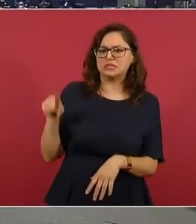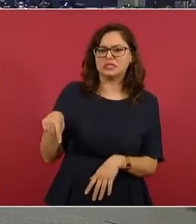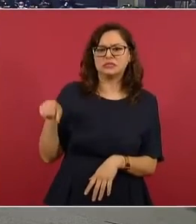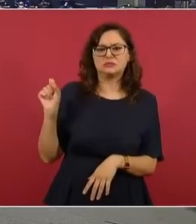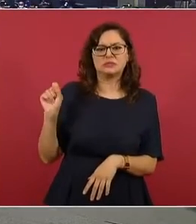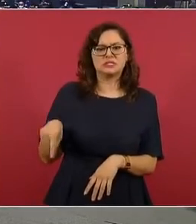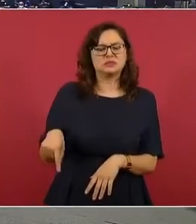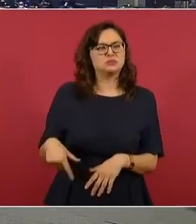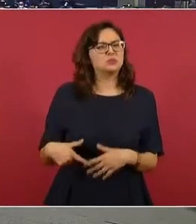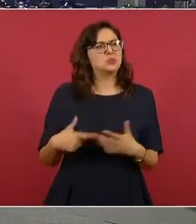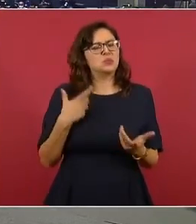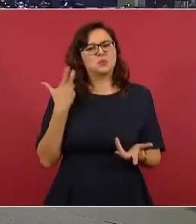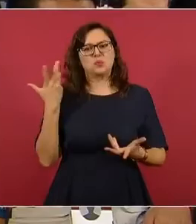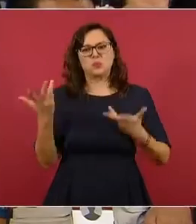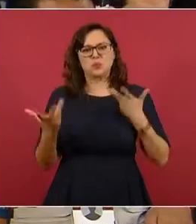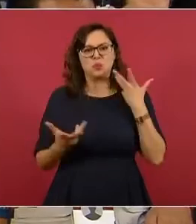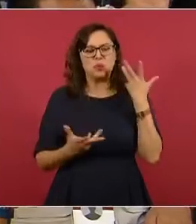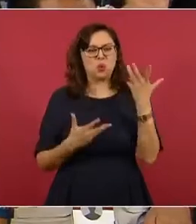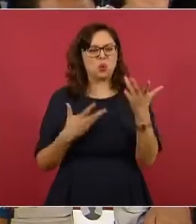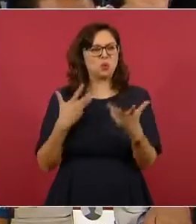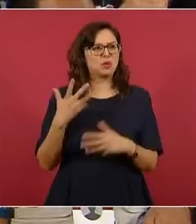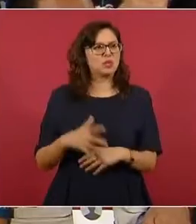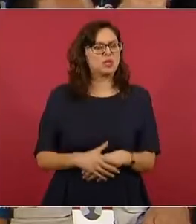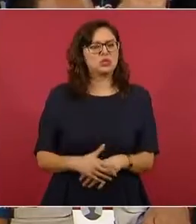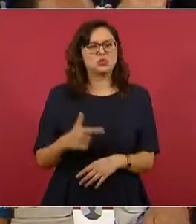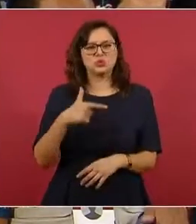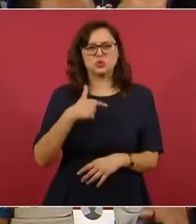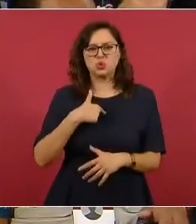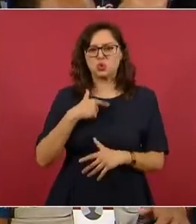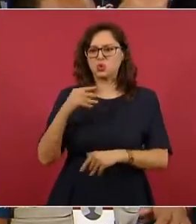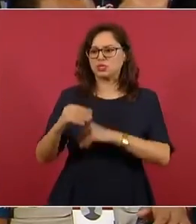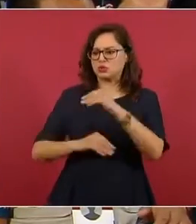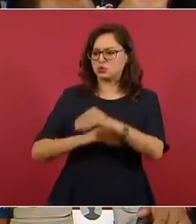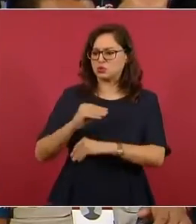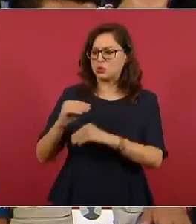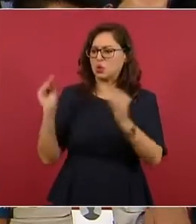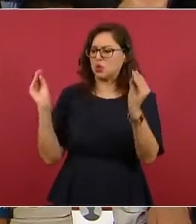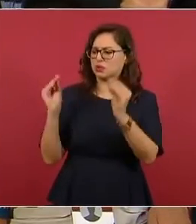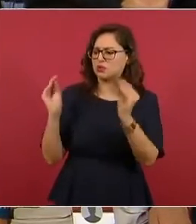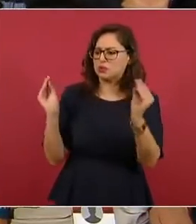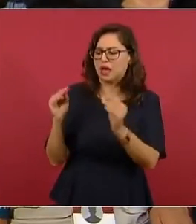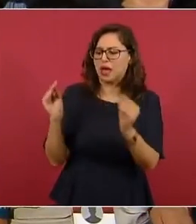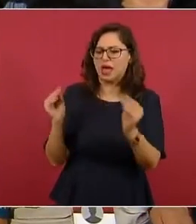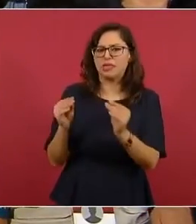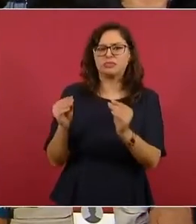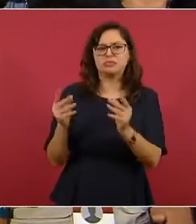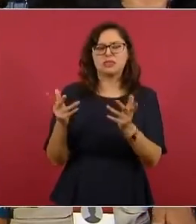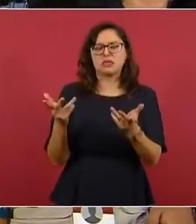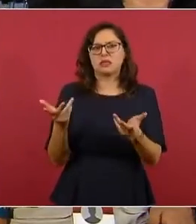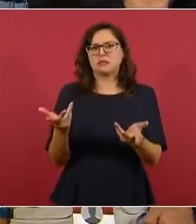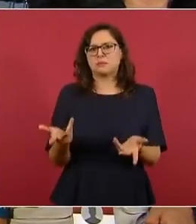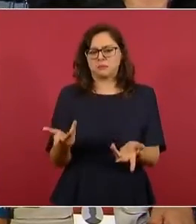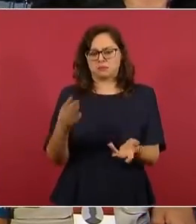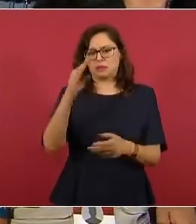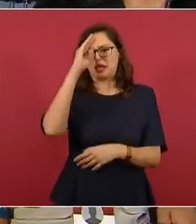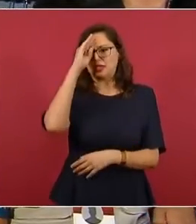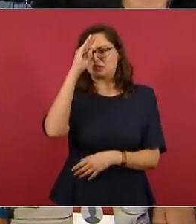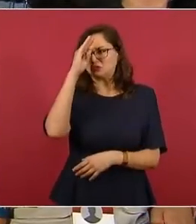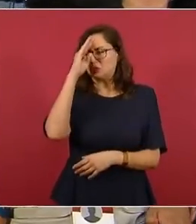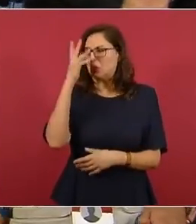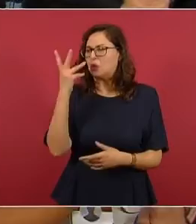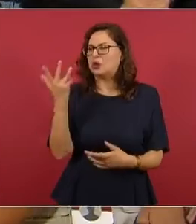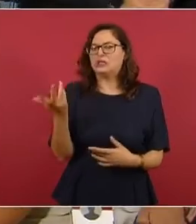y yo en debates les he demostrado que el más del